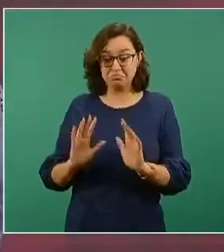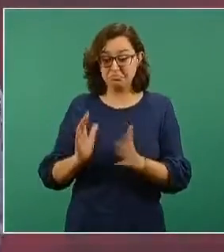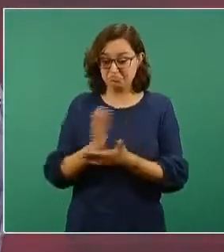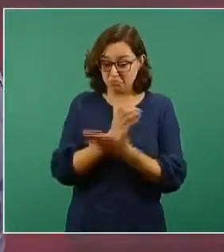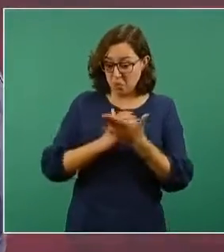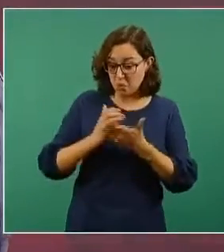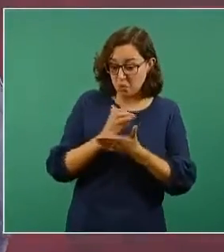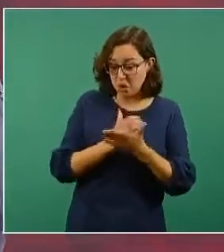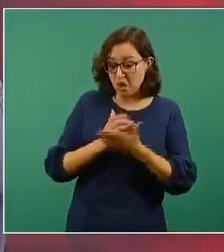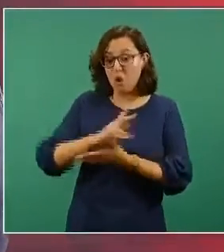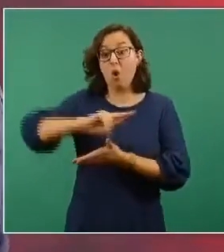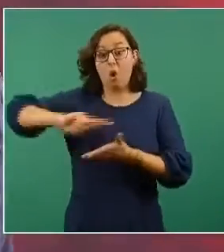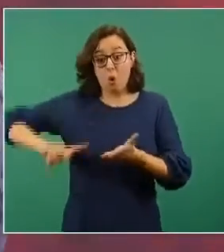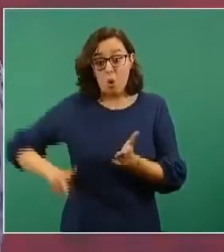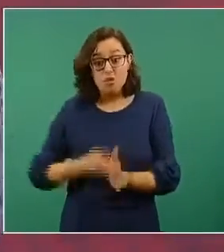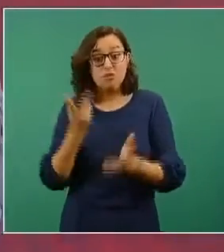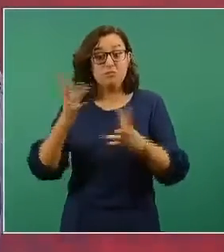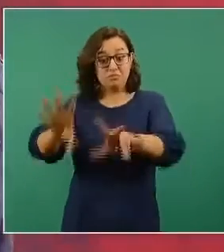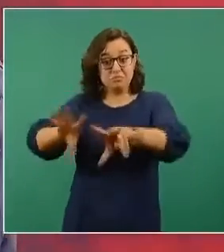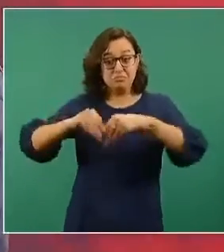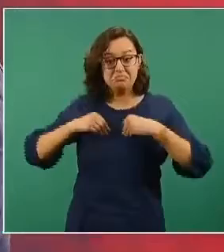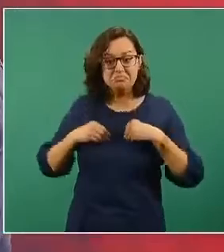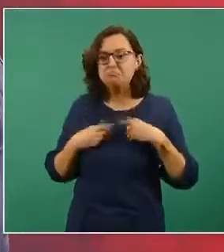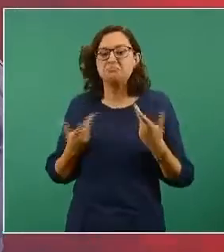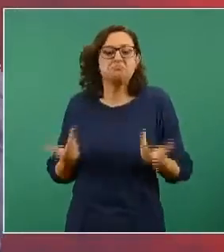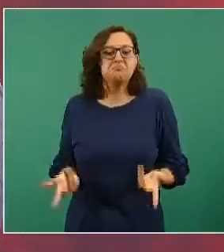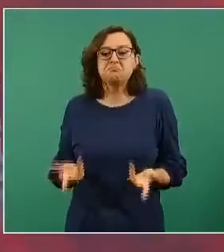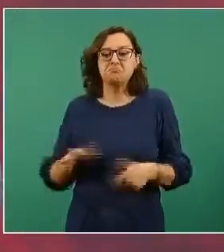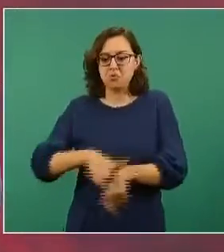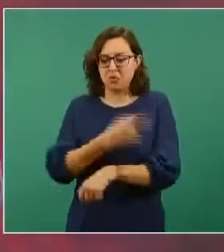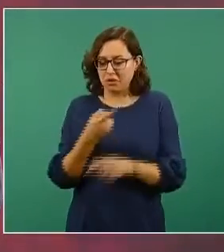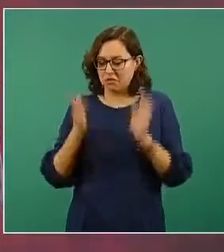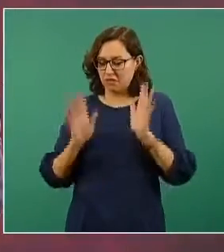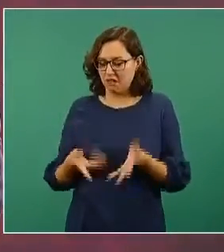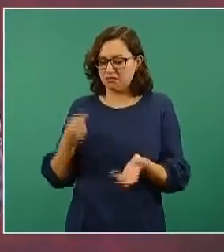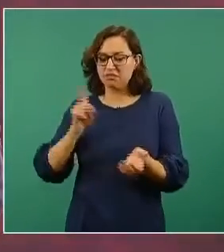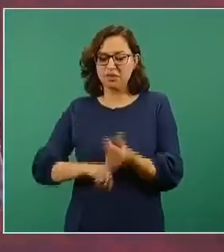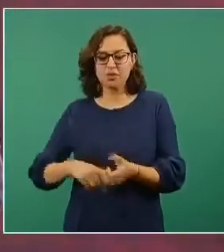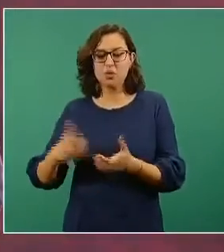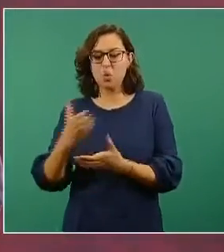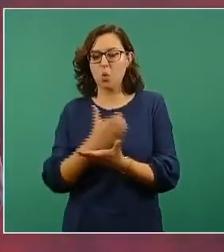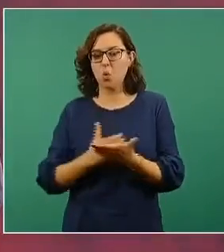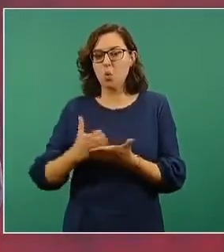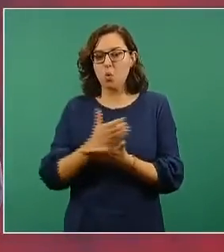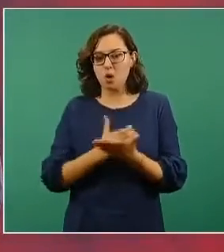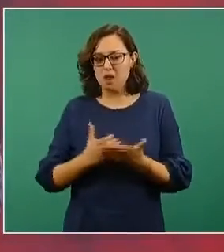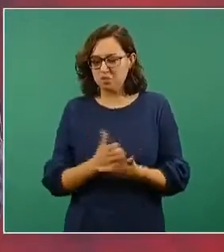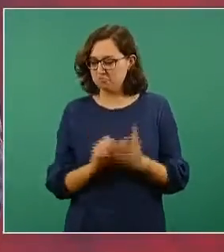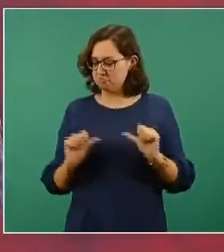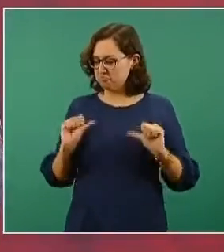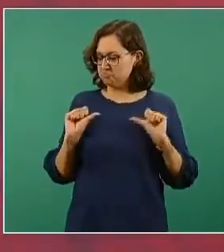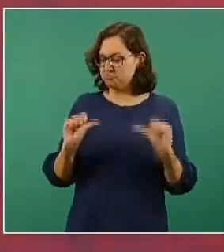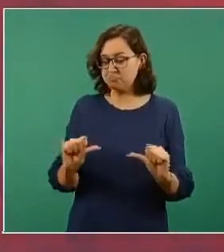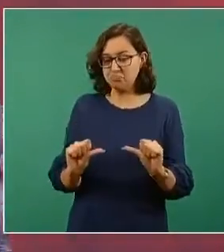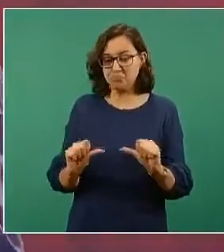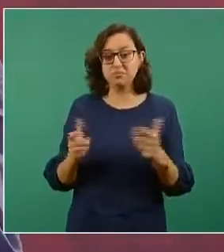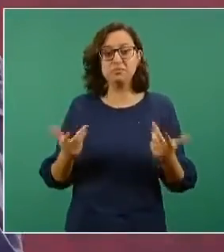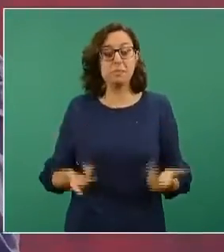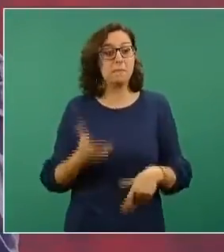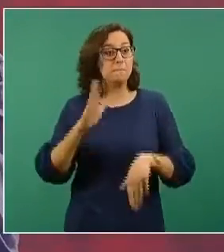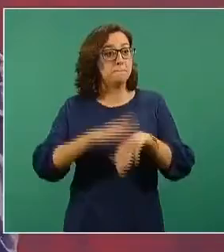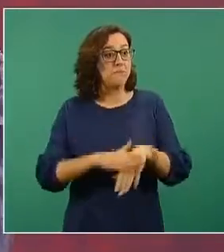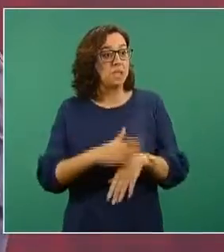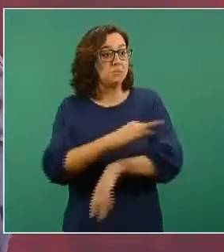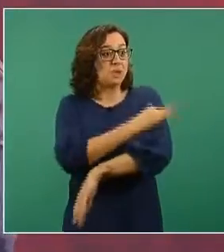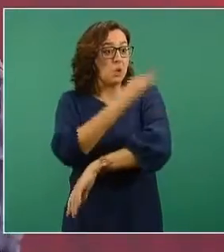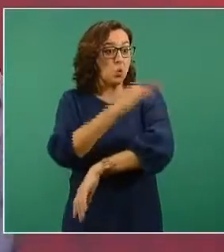pueden infectar porque tienen anticuerpos, porque tienen una respuesta inmune, y que se necesita para que ya no haya